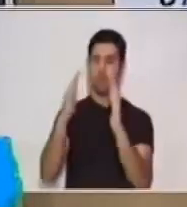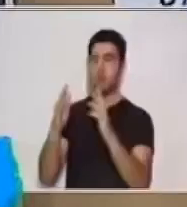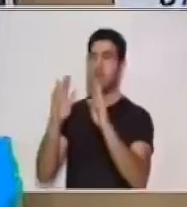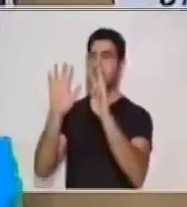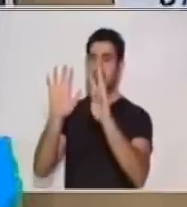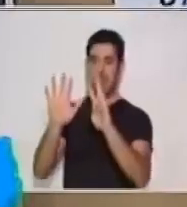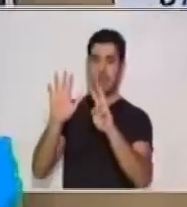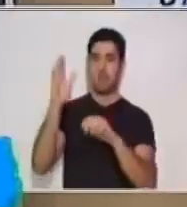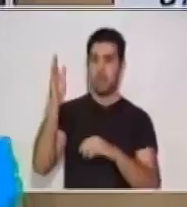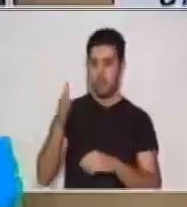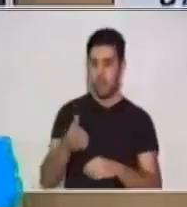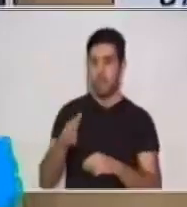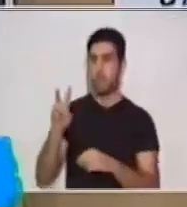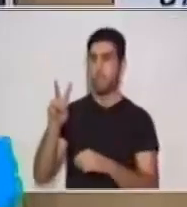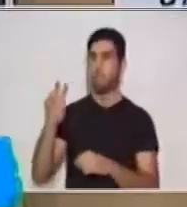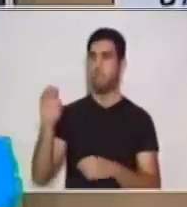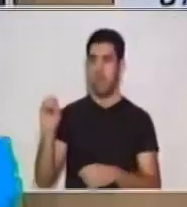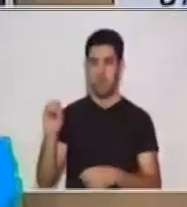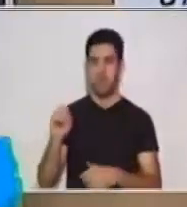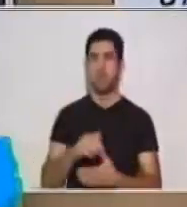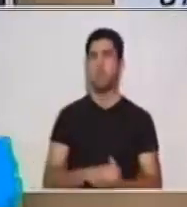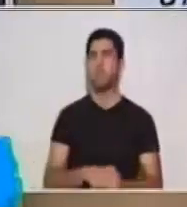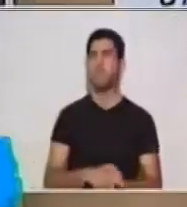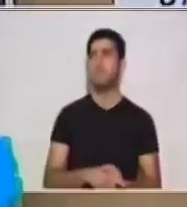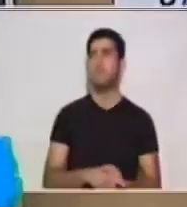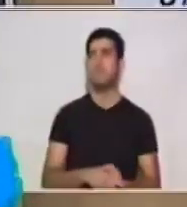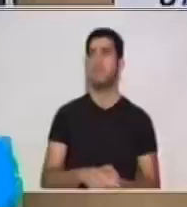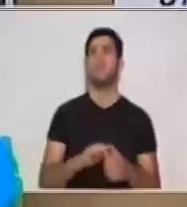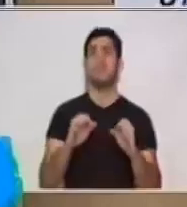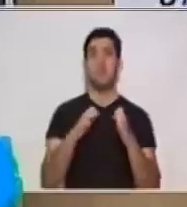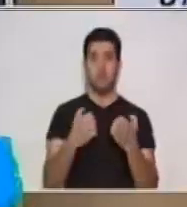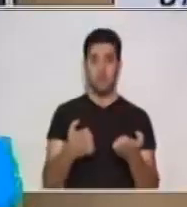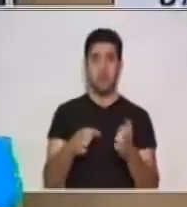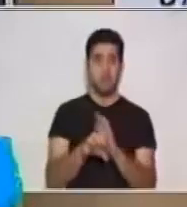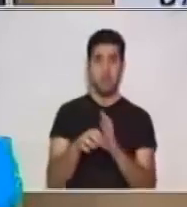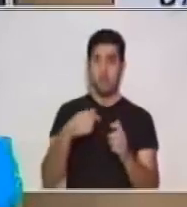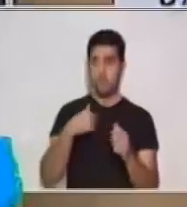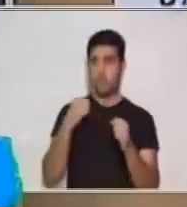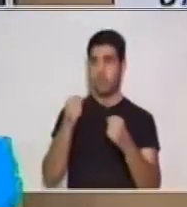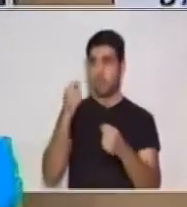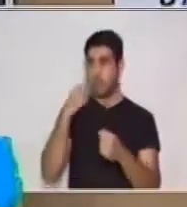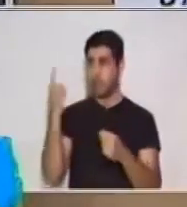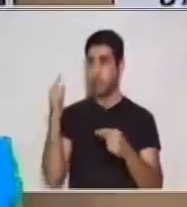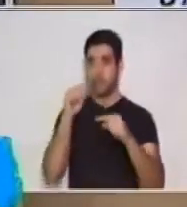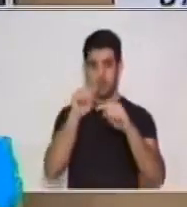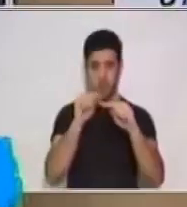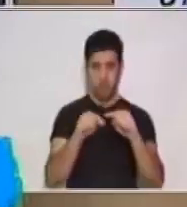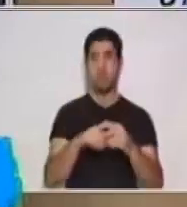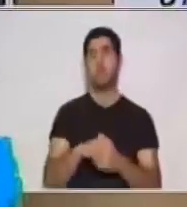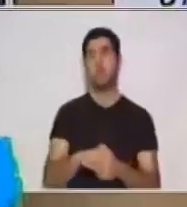puedo poner que 7 es a 20. Si hago esta división, me va a quedar